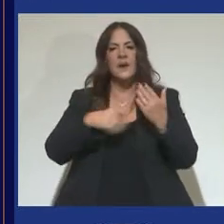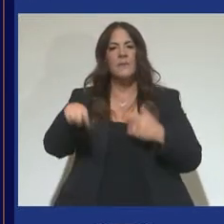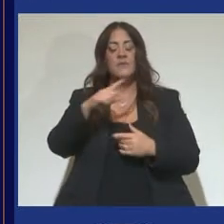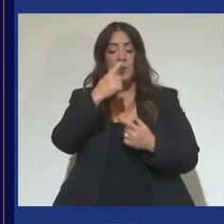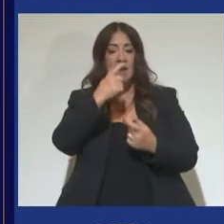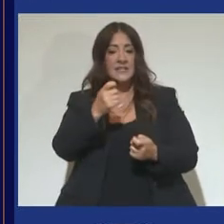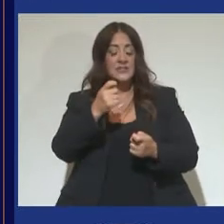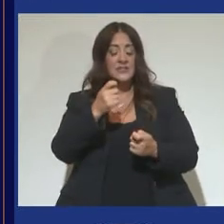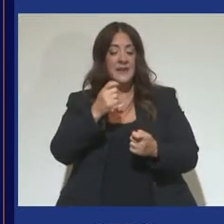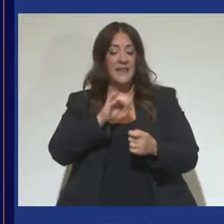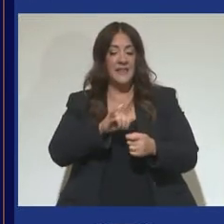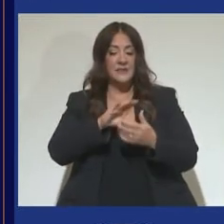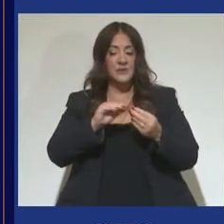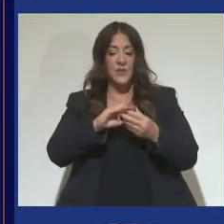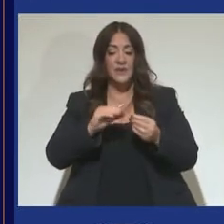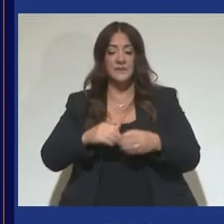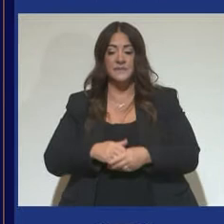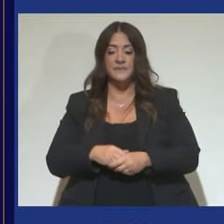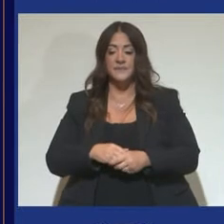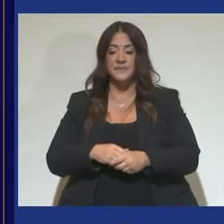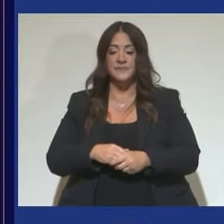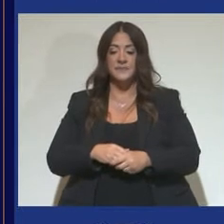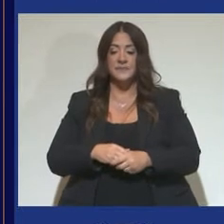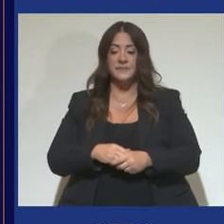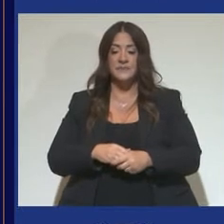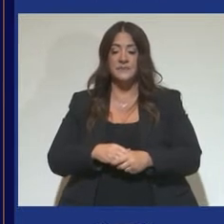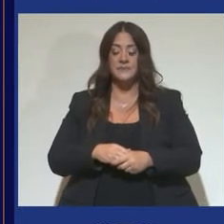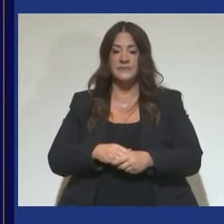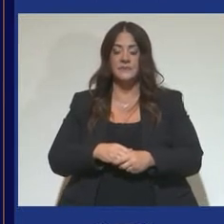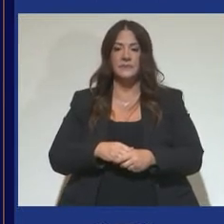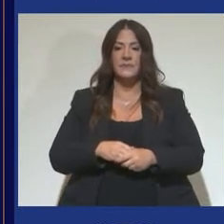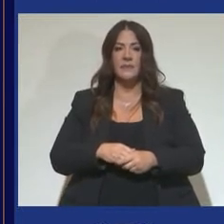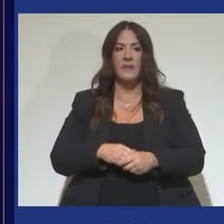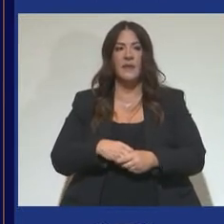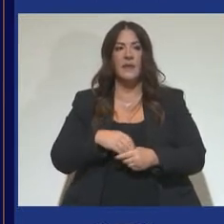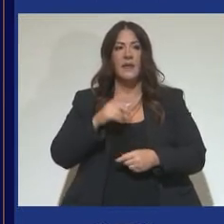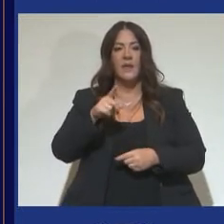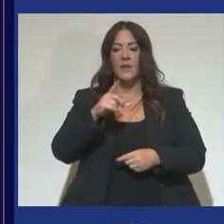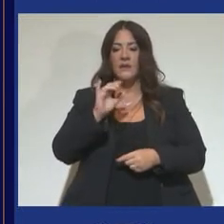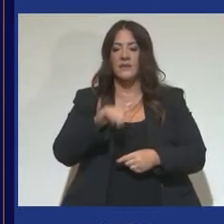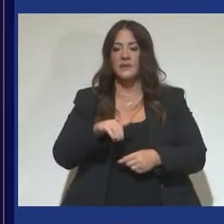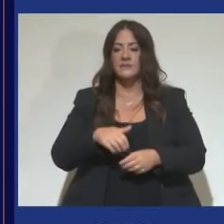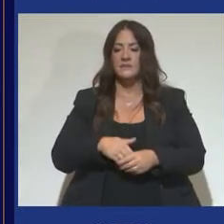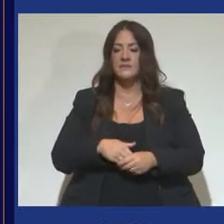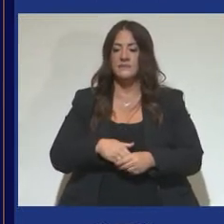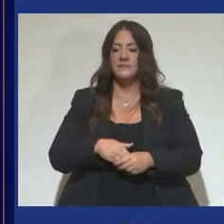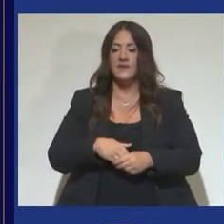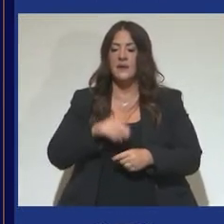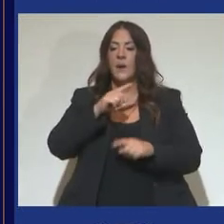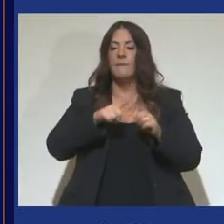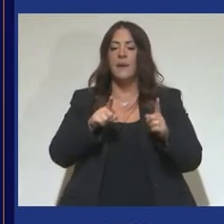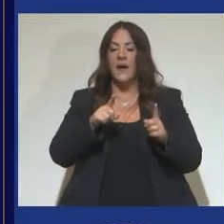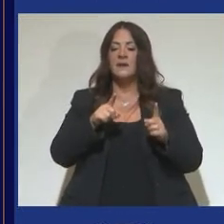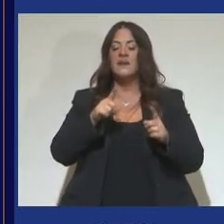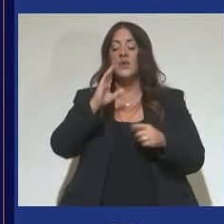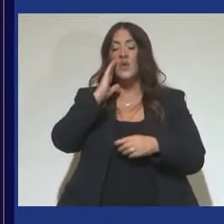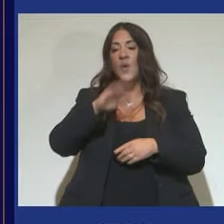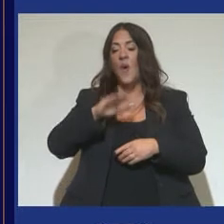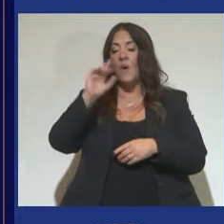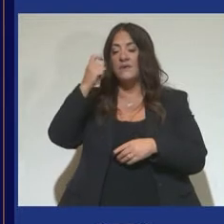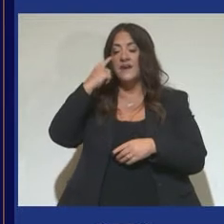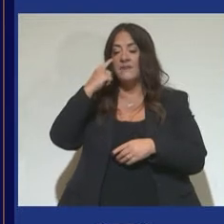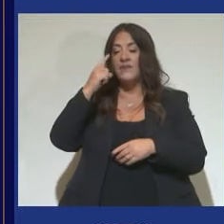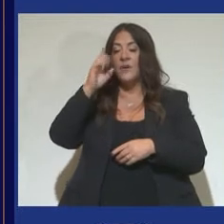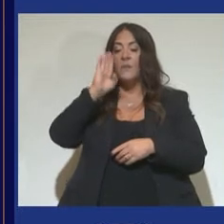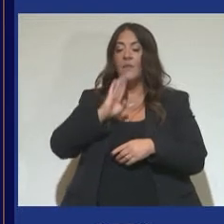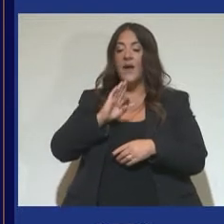sé que algunos querrán saber de esto parece que no vamos a exceder ese límite ya esto es algo que el